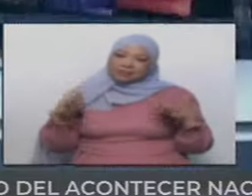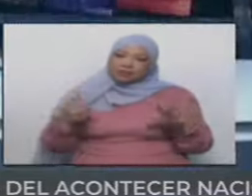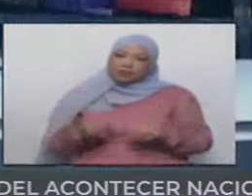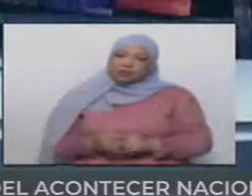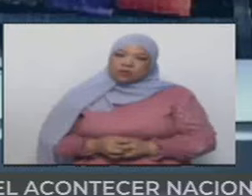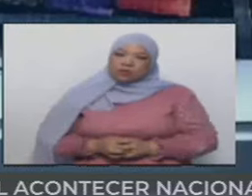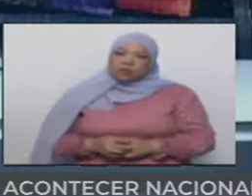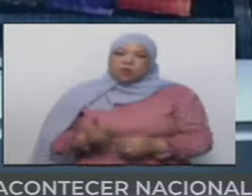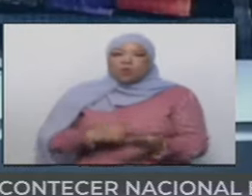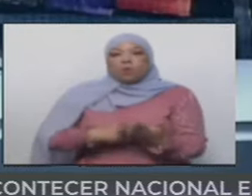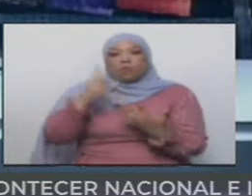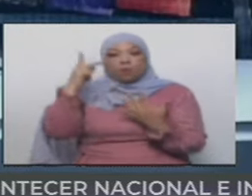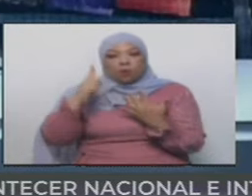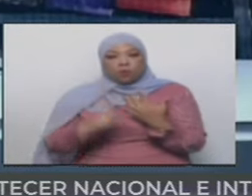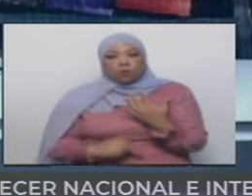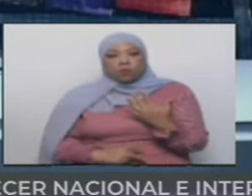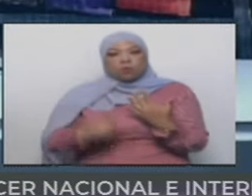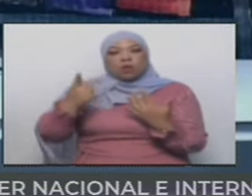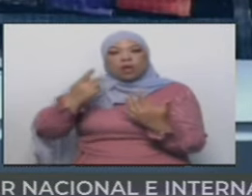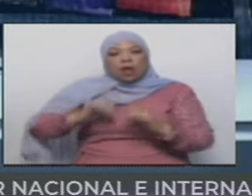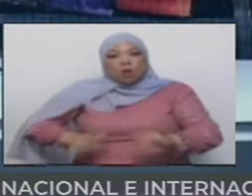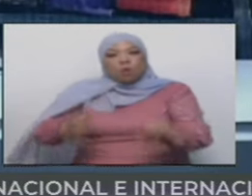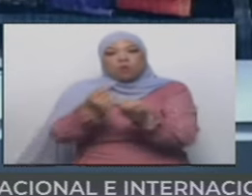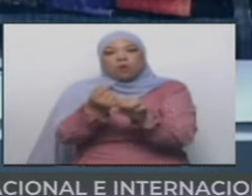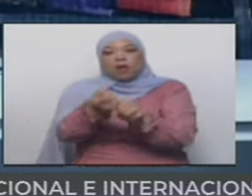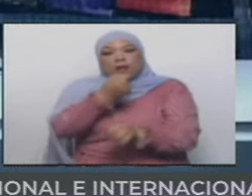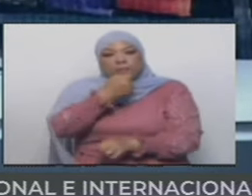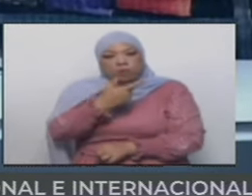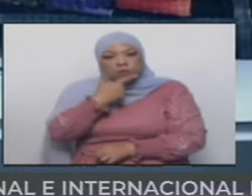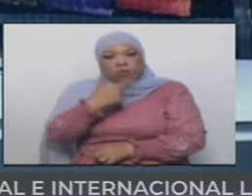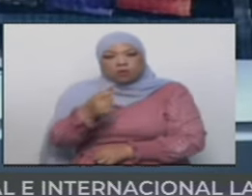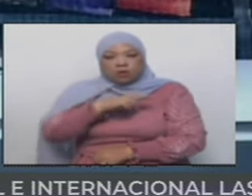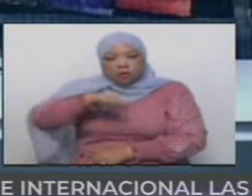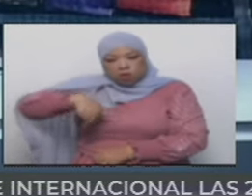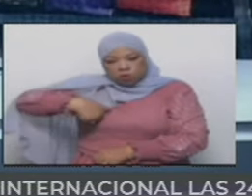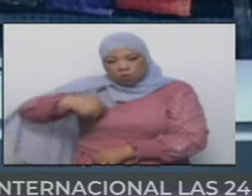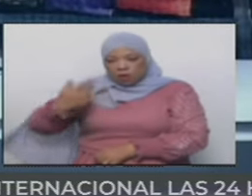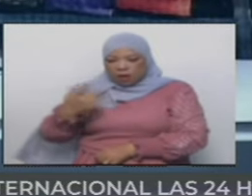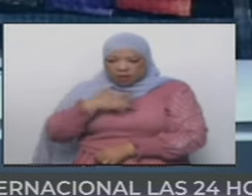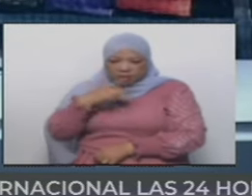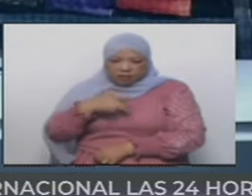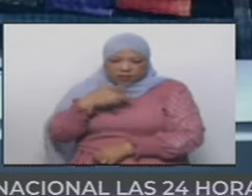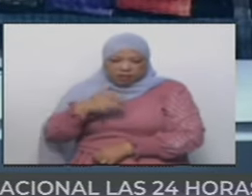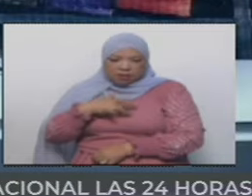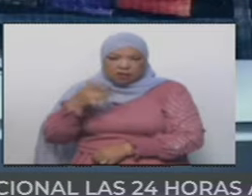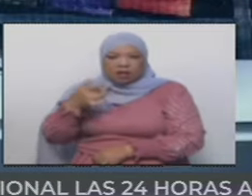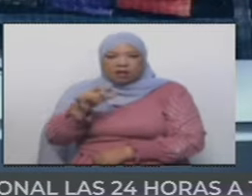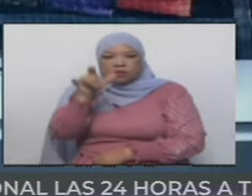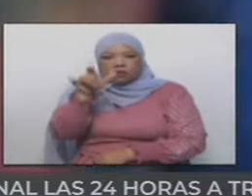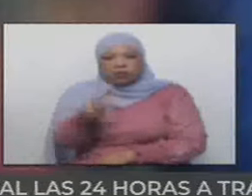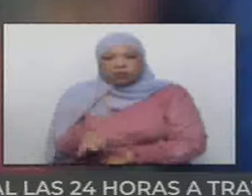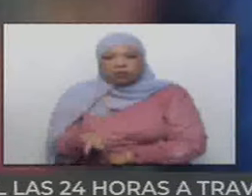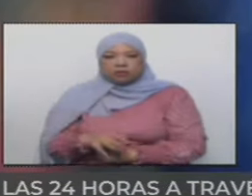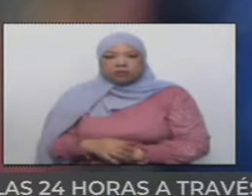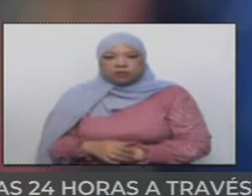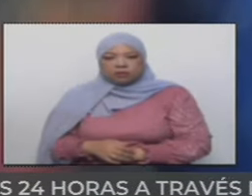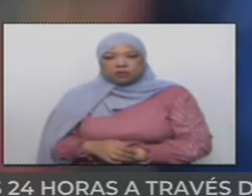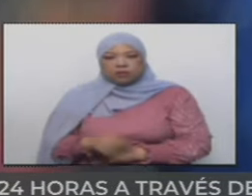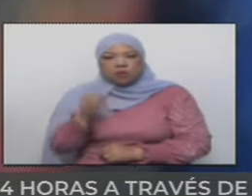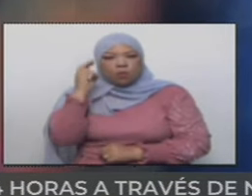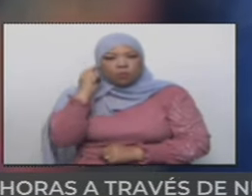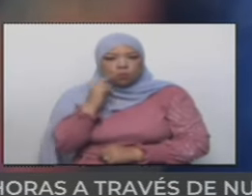Un proyecto con unas raíces tan hermosas como las nuestras, Simón Rodríguez,